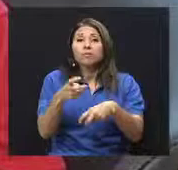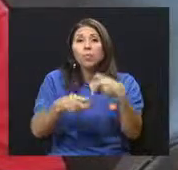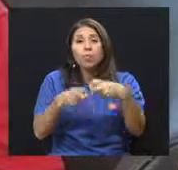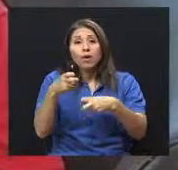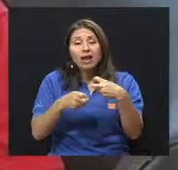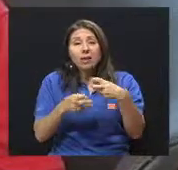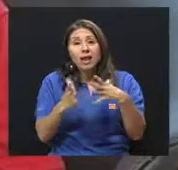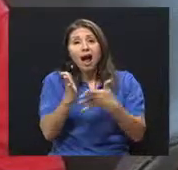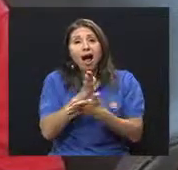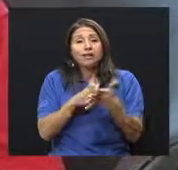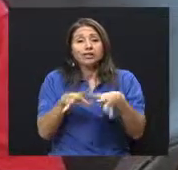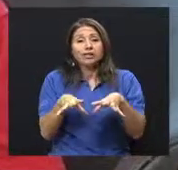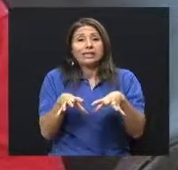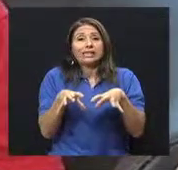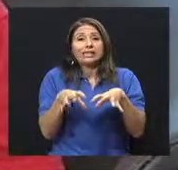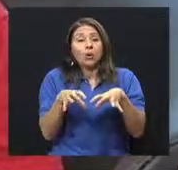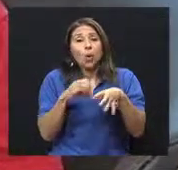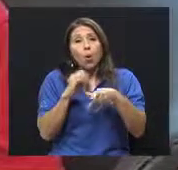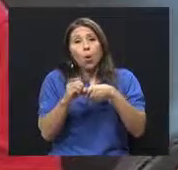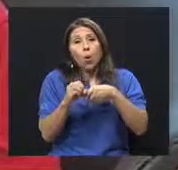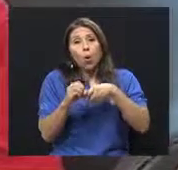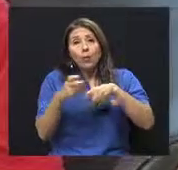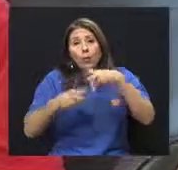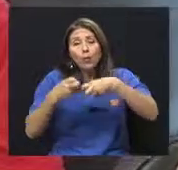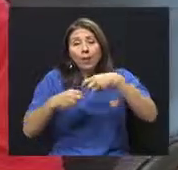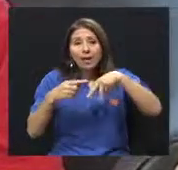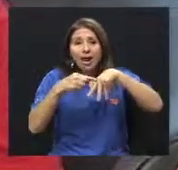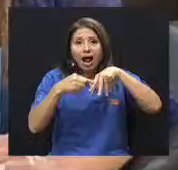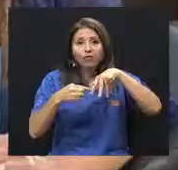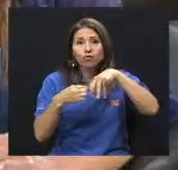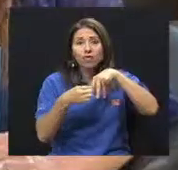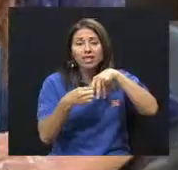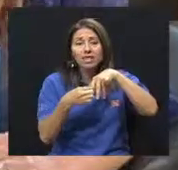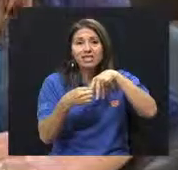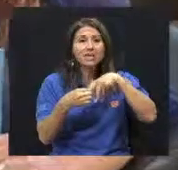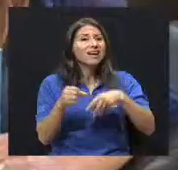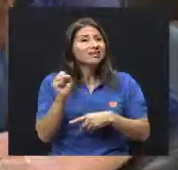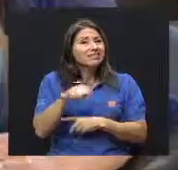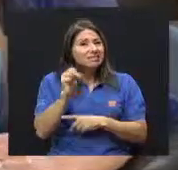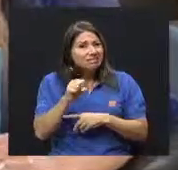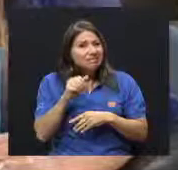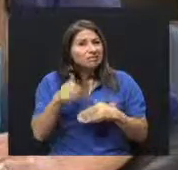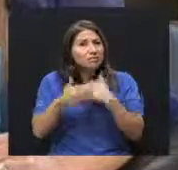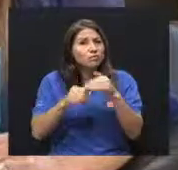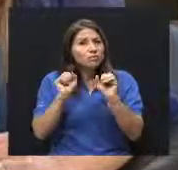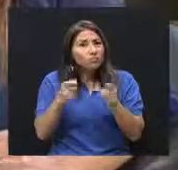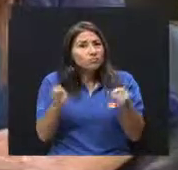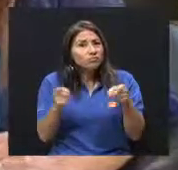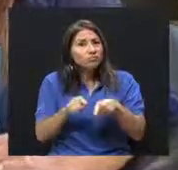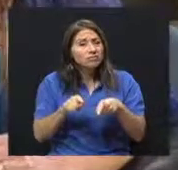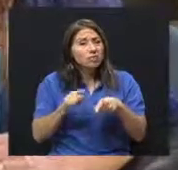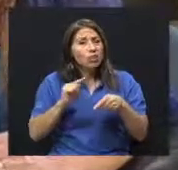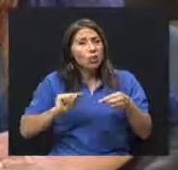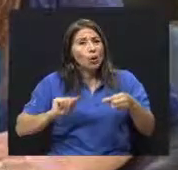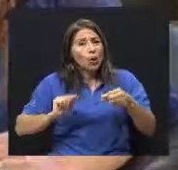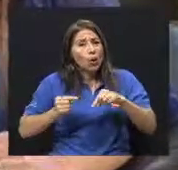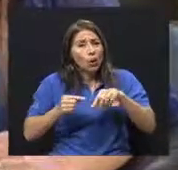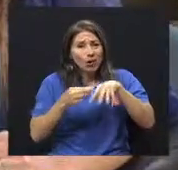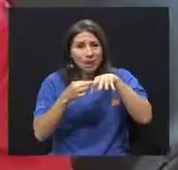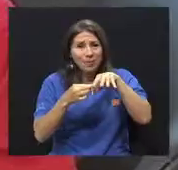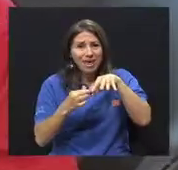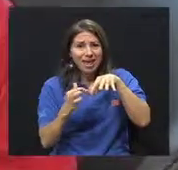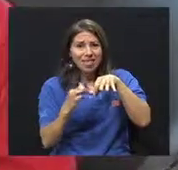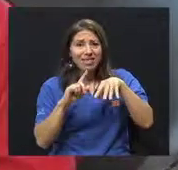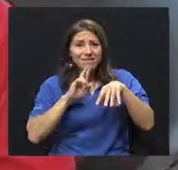que sea una tensión de la rodilla, bueno. Sí. Que se arratona, le da un dolor a uno, ¿verdad? En el ratón.